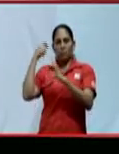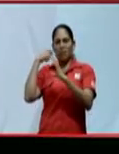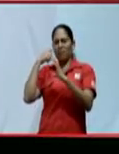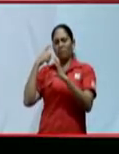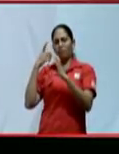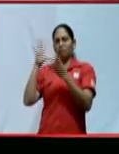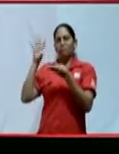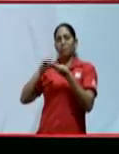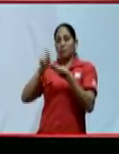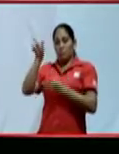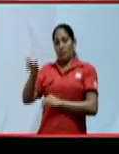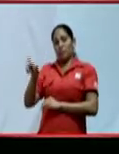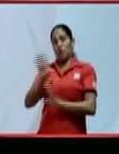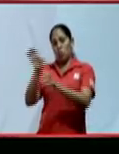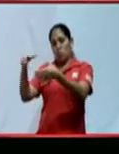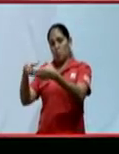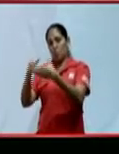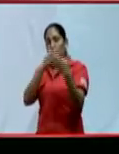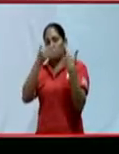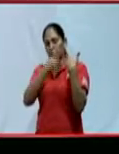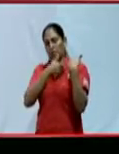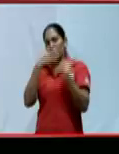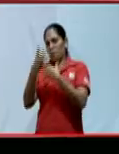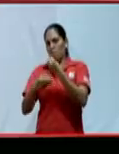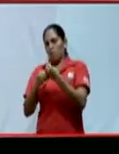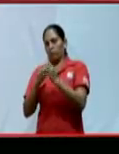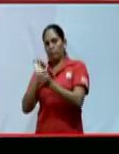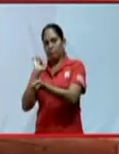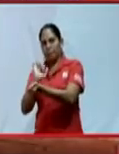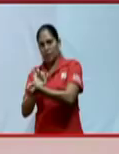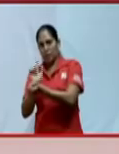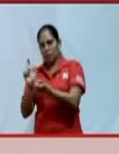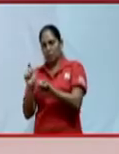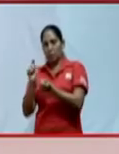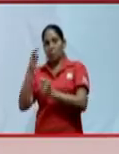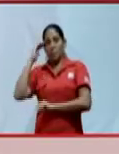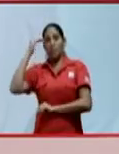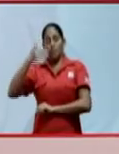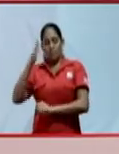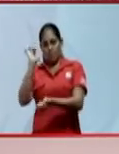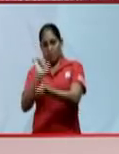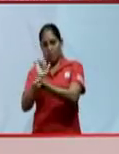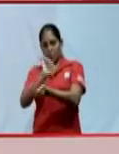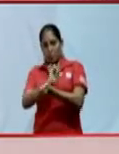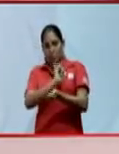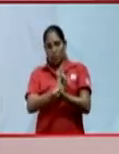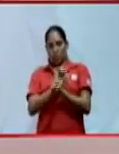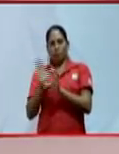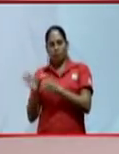es, que fue el transporte de el teniente